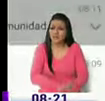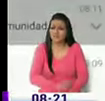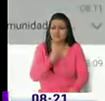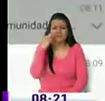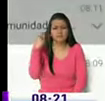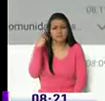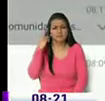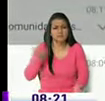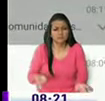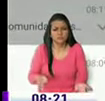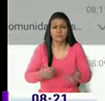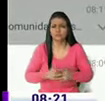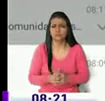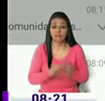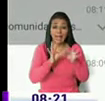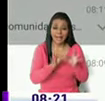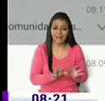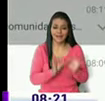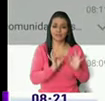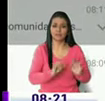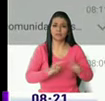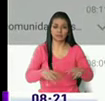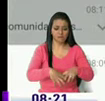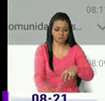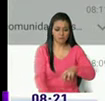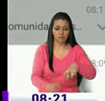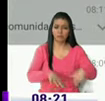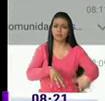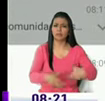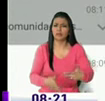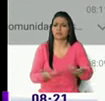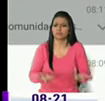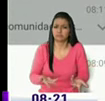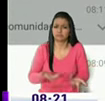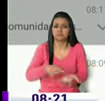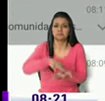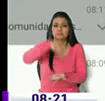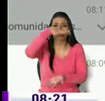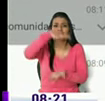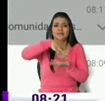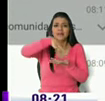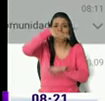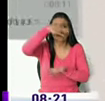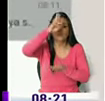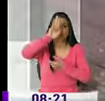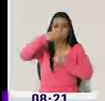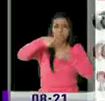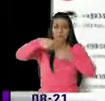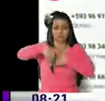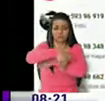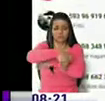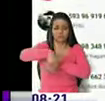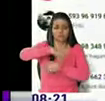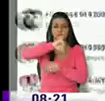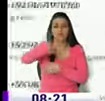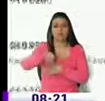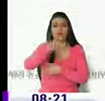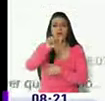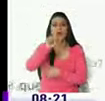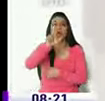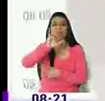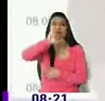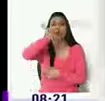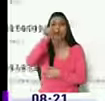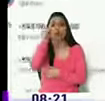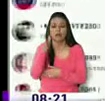razón. Arreglaron y les dejaron así, en la Magdalena Alta, calles Jauja y Juan Dorado. Ahí está,